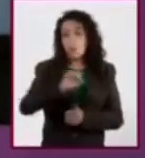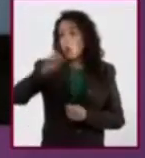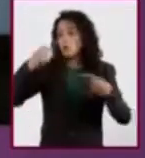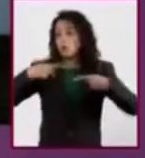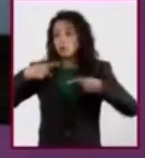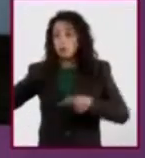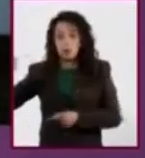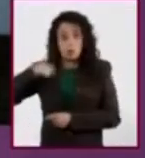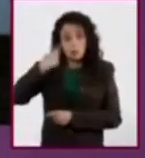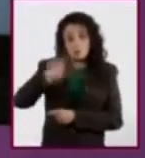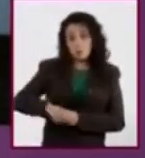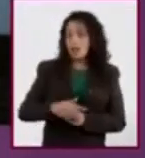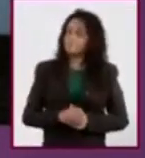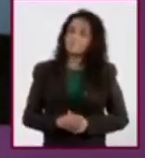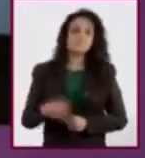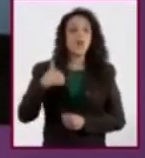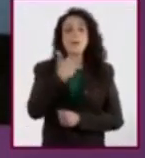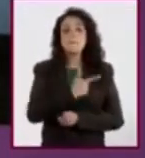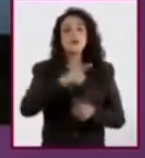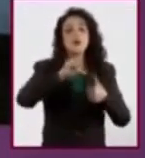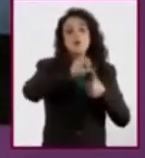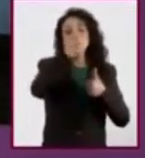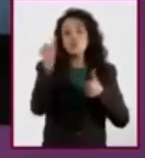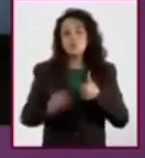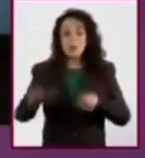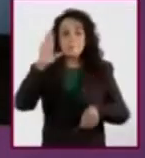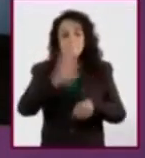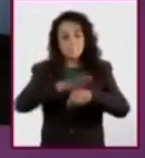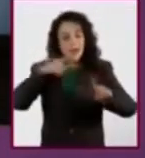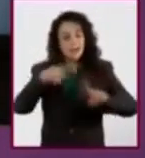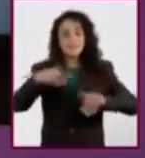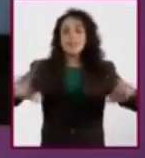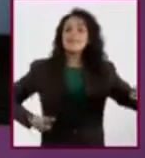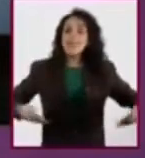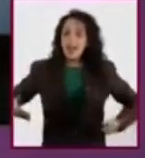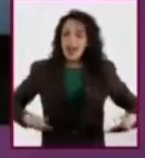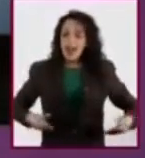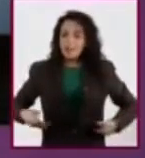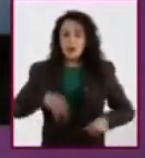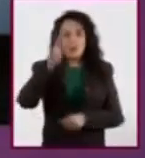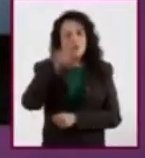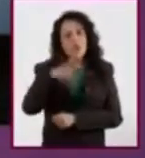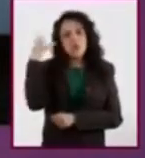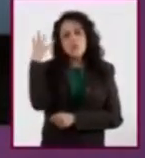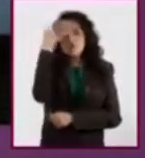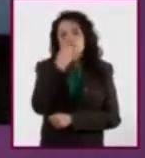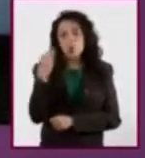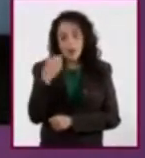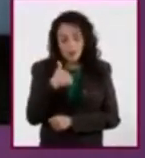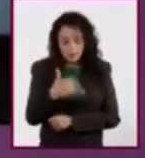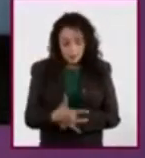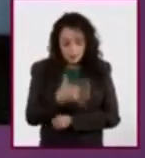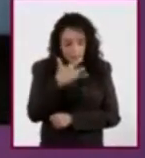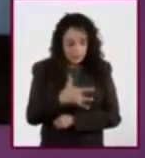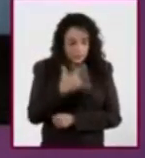Me gusta el arte, especialmente el teatro. Creo que es muy bonito representar los sentimientos de otras personas.